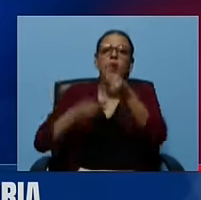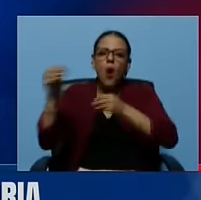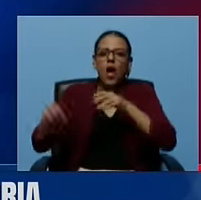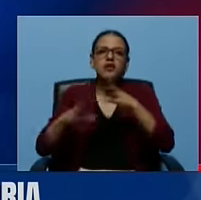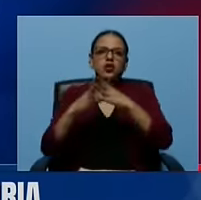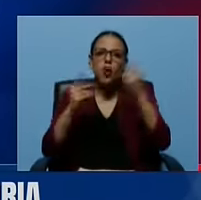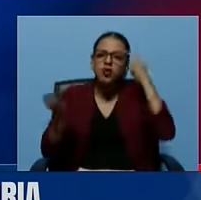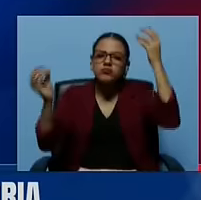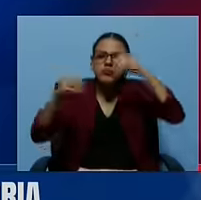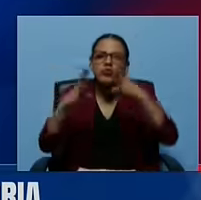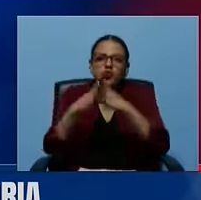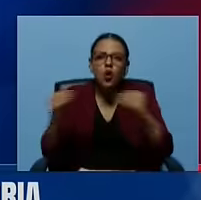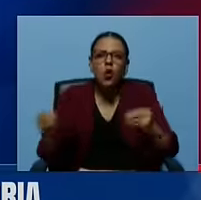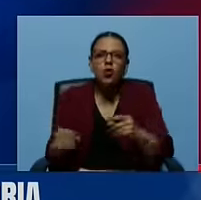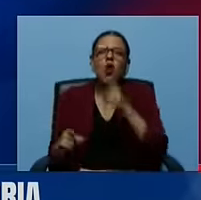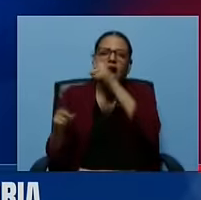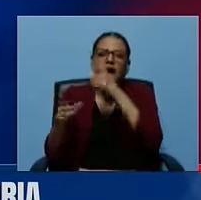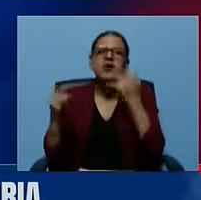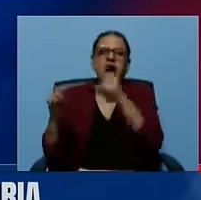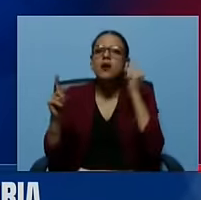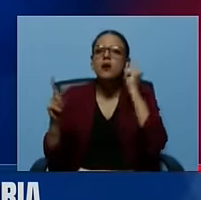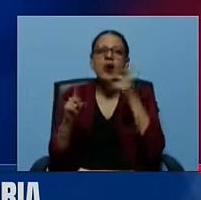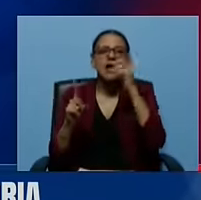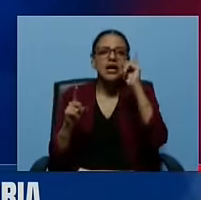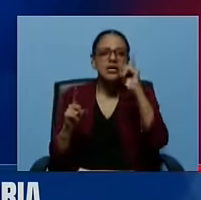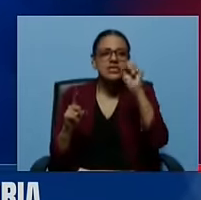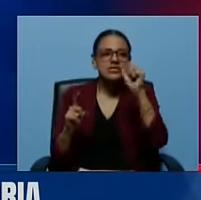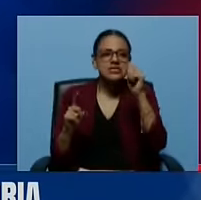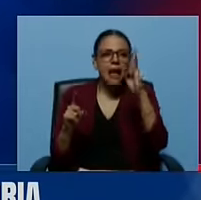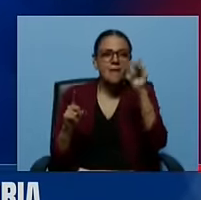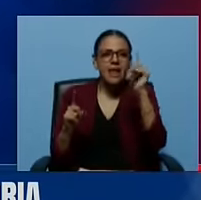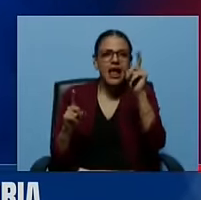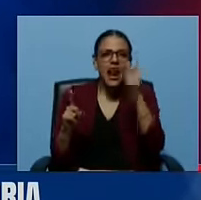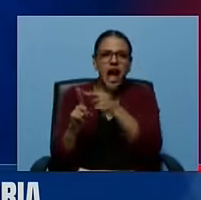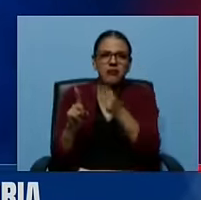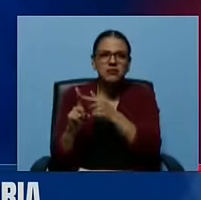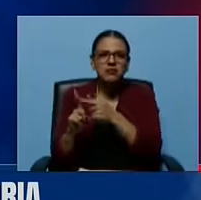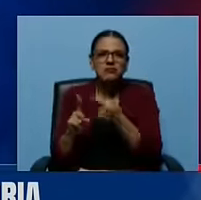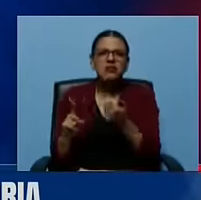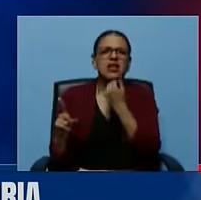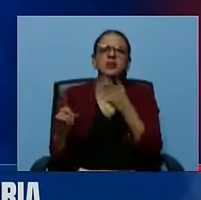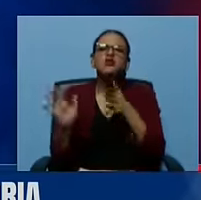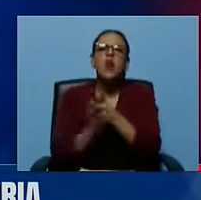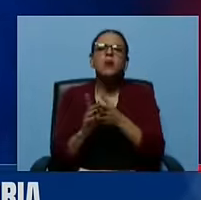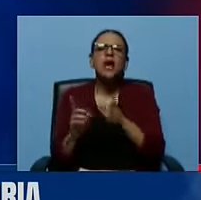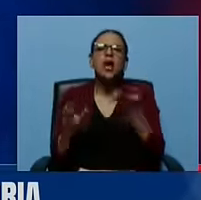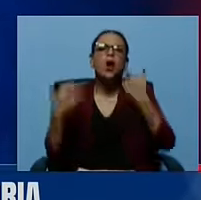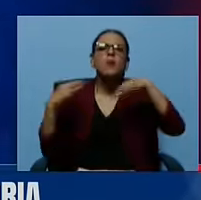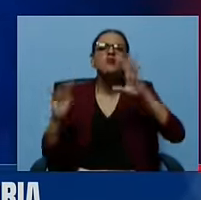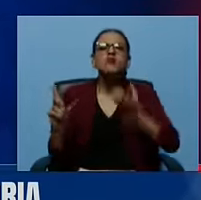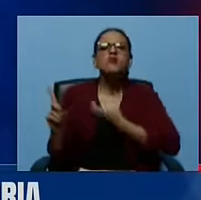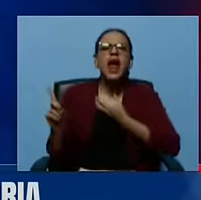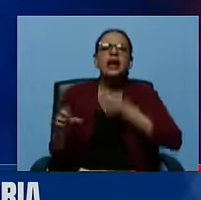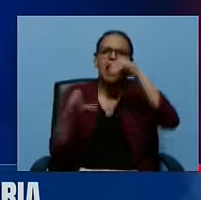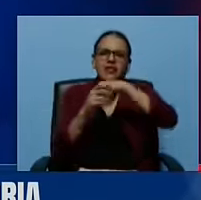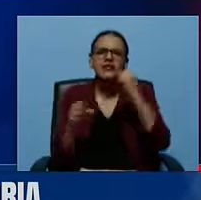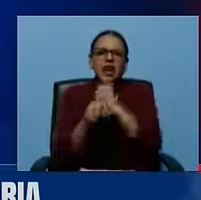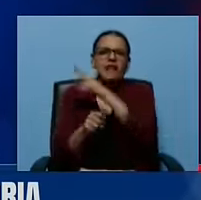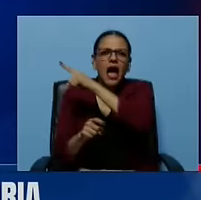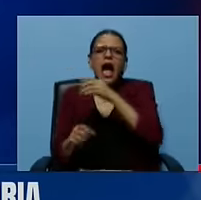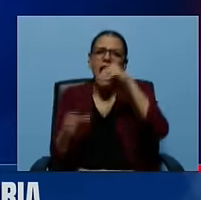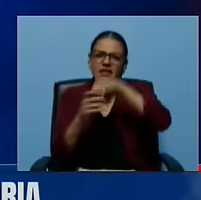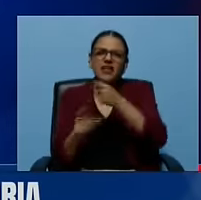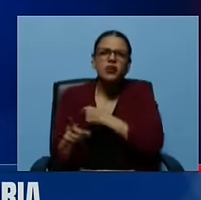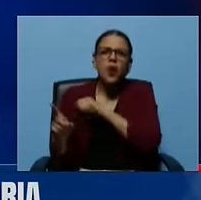estaba una falangista llamada Isabel Ayuso, algo así como alcaldesa de Madrid.